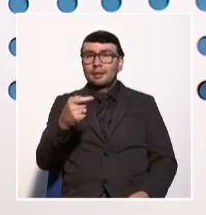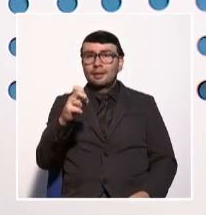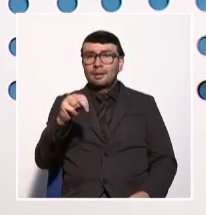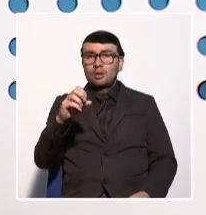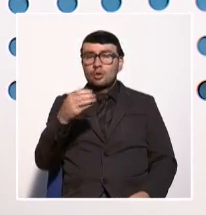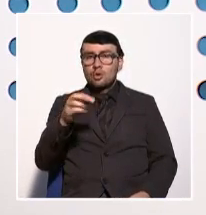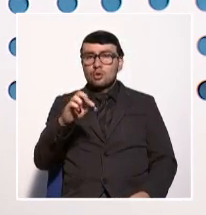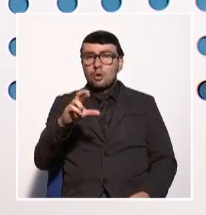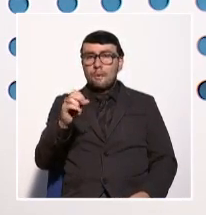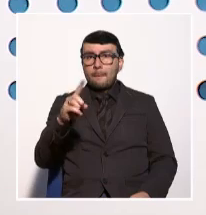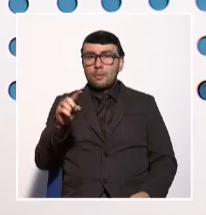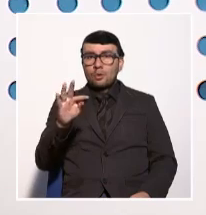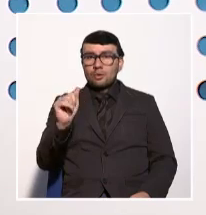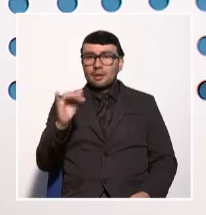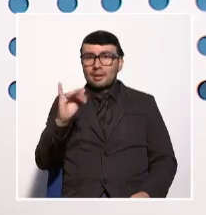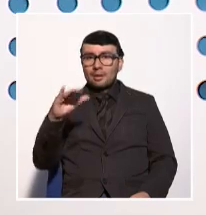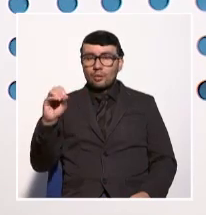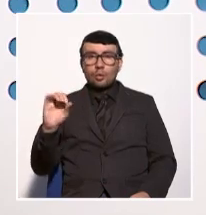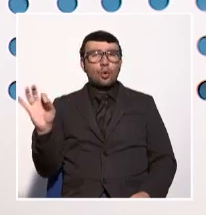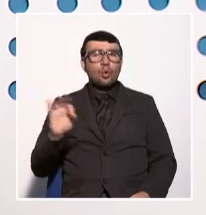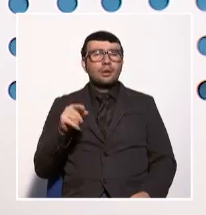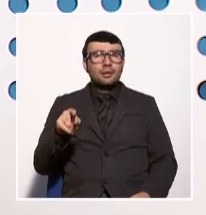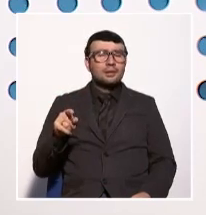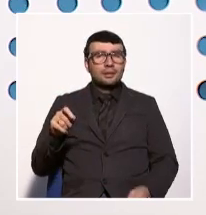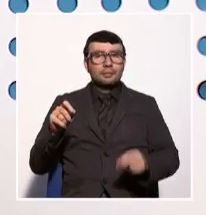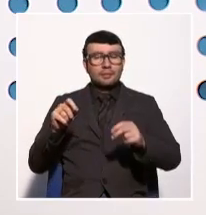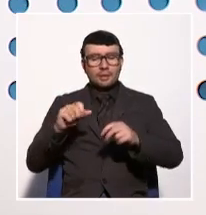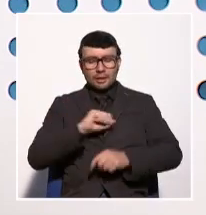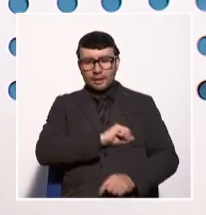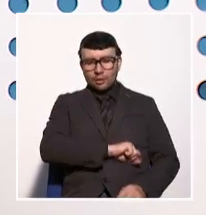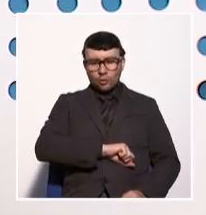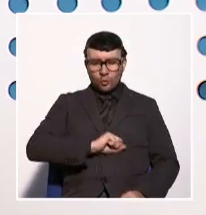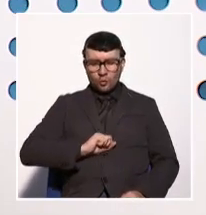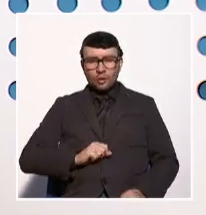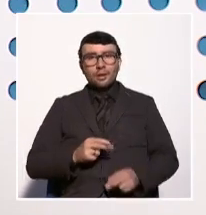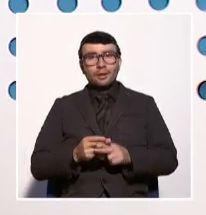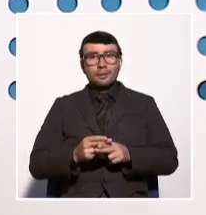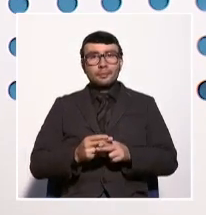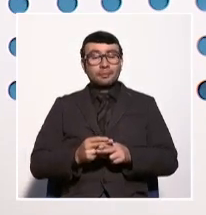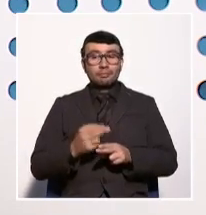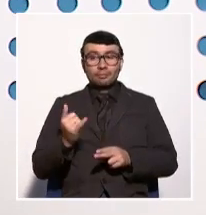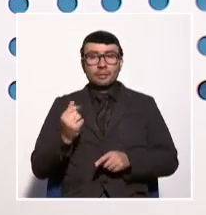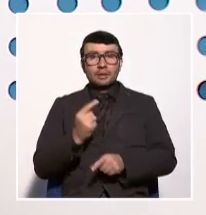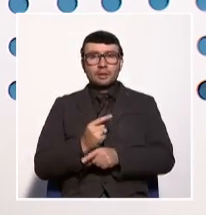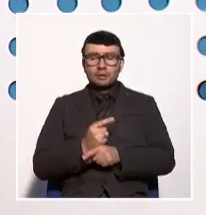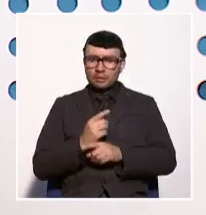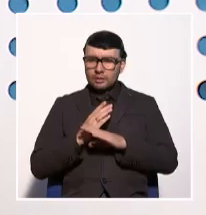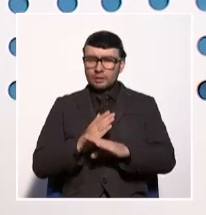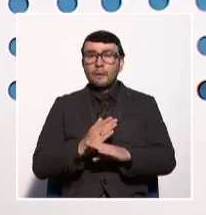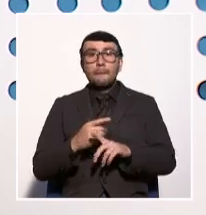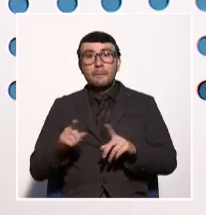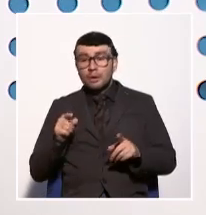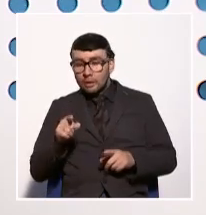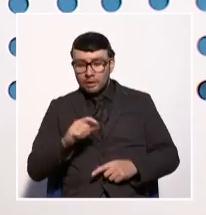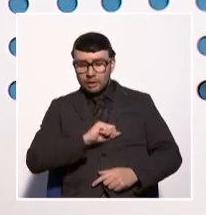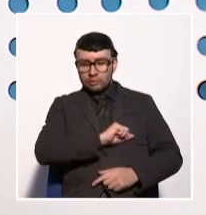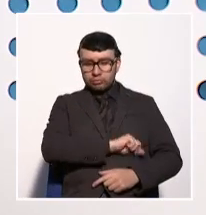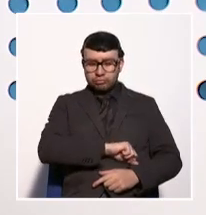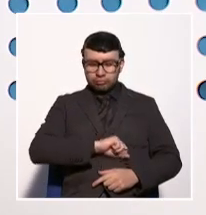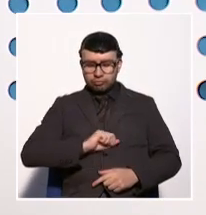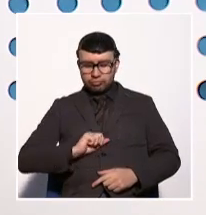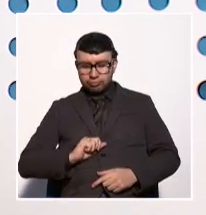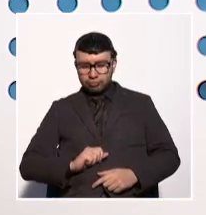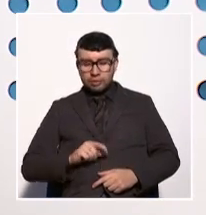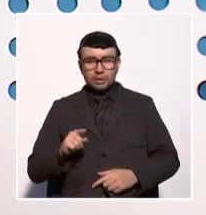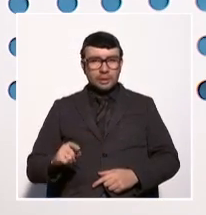una ecografía transrectal que evitaría un tacto rectal pero de todas maneras la ecografía strass rectal que es la